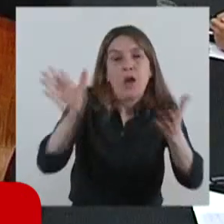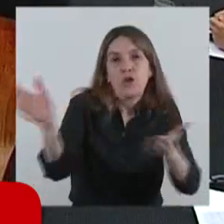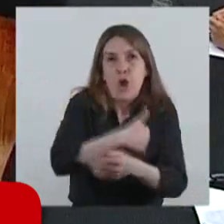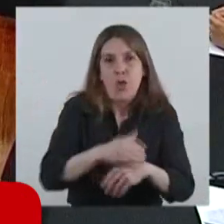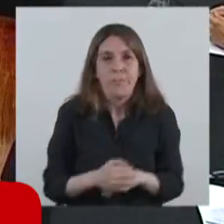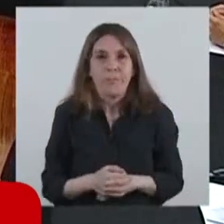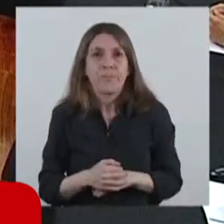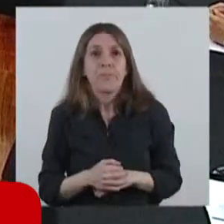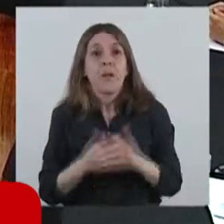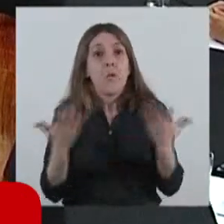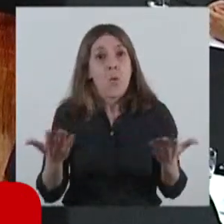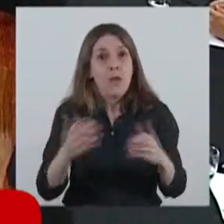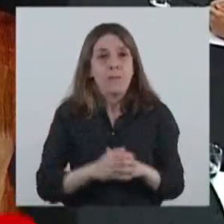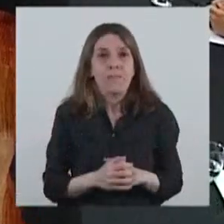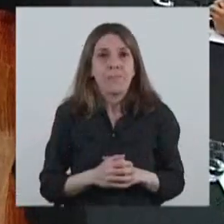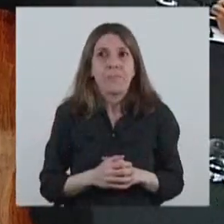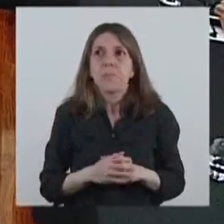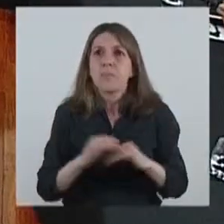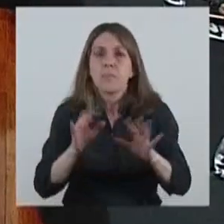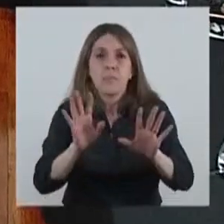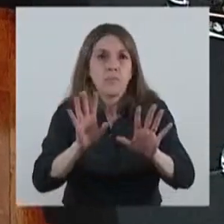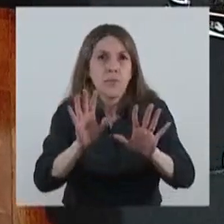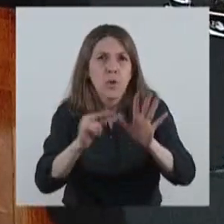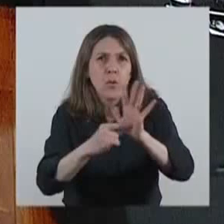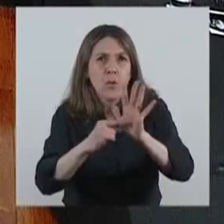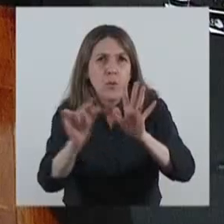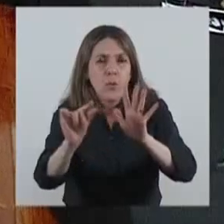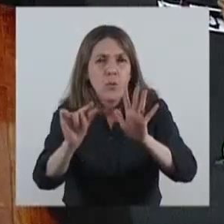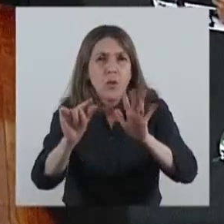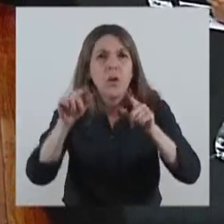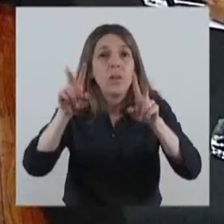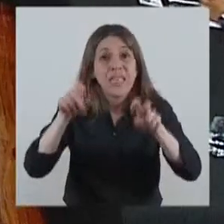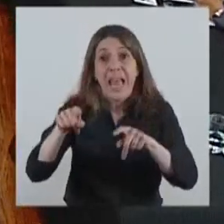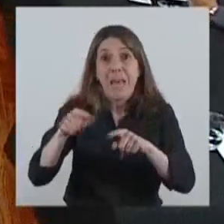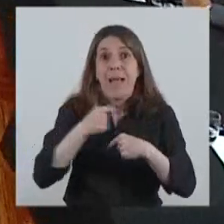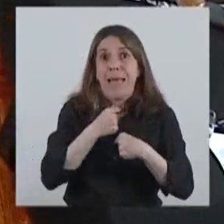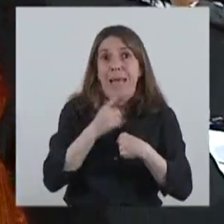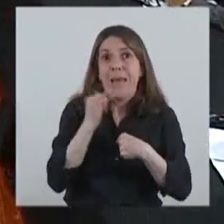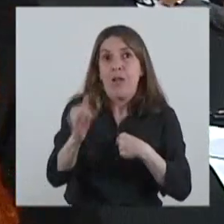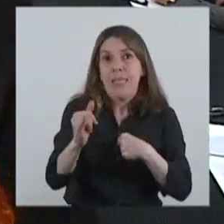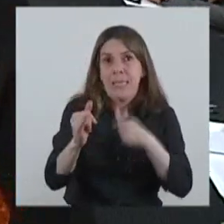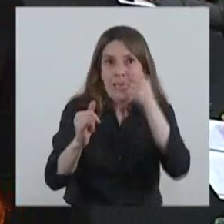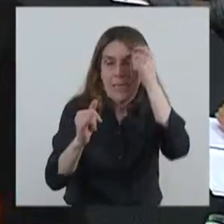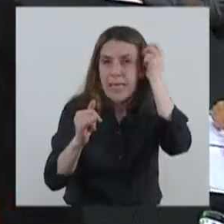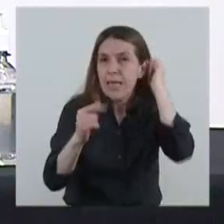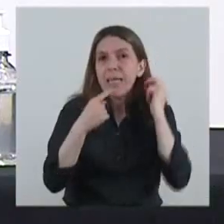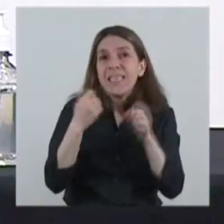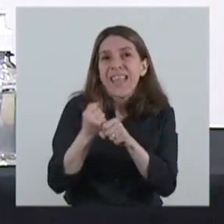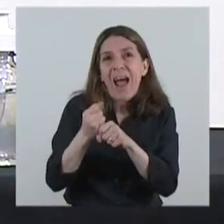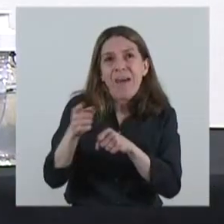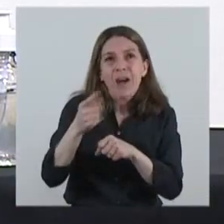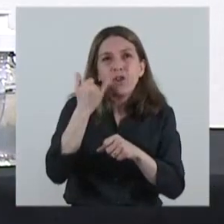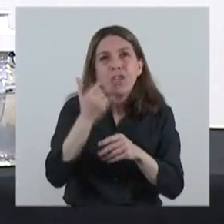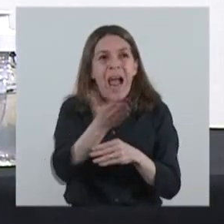Damos así, entonces... Sí, si me permiten. Y en este sentido quiero destacar la tarea que viene